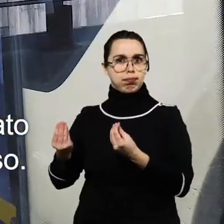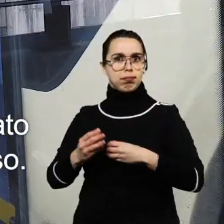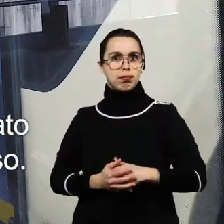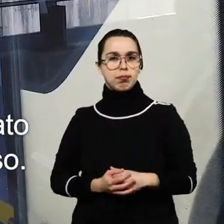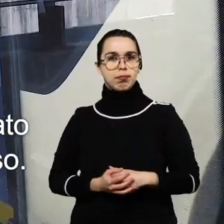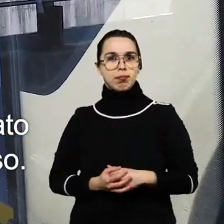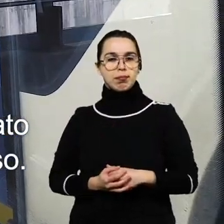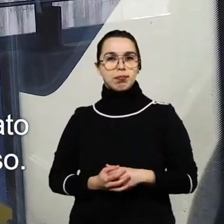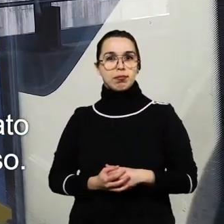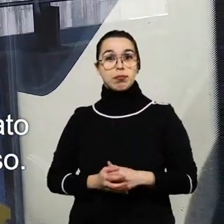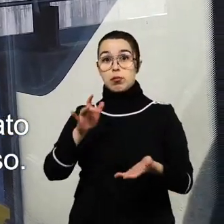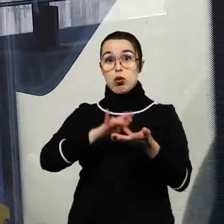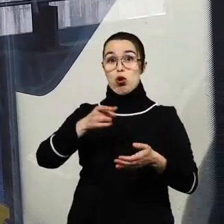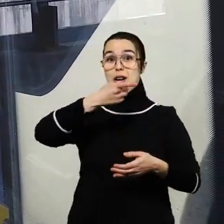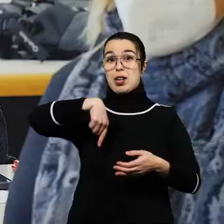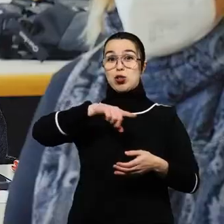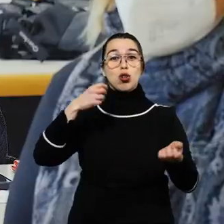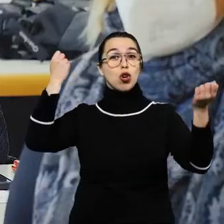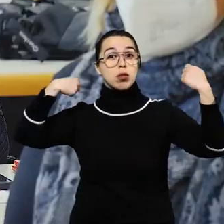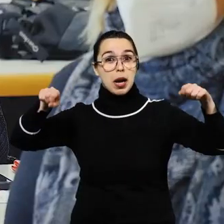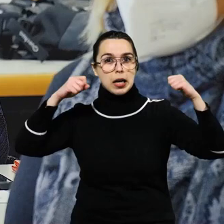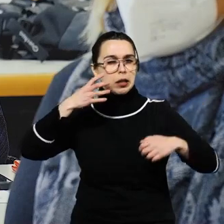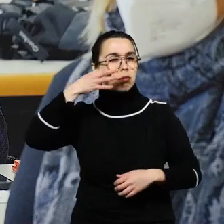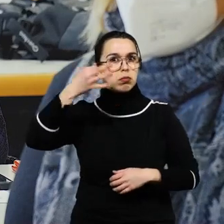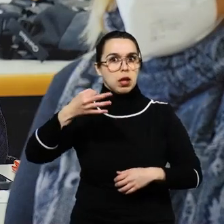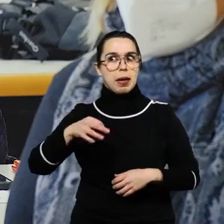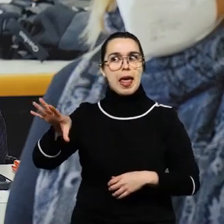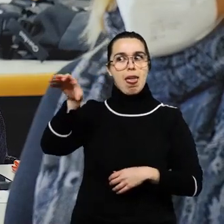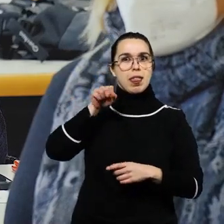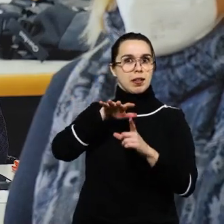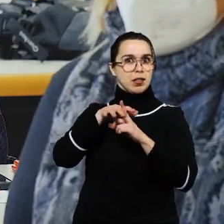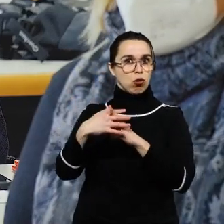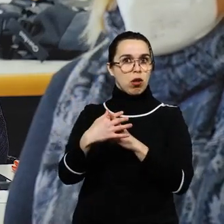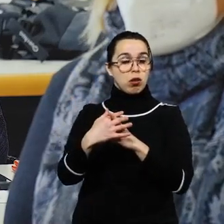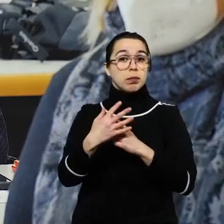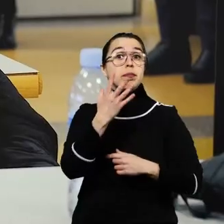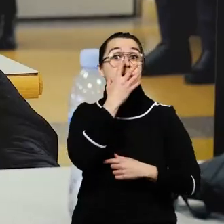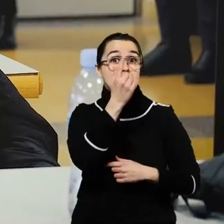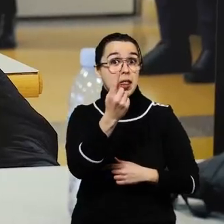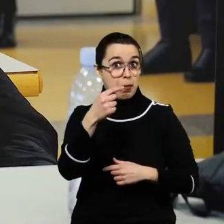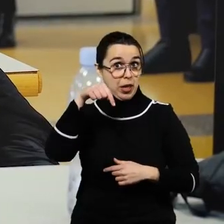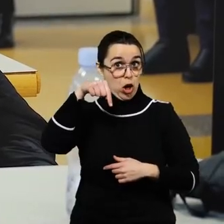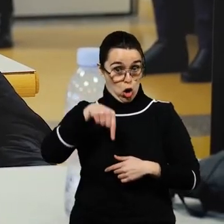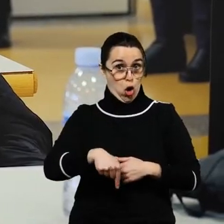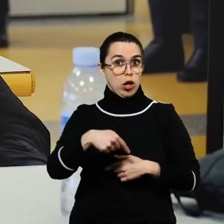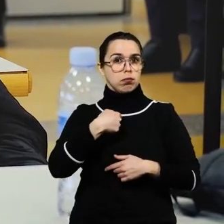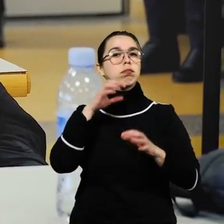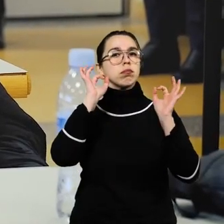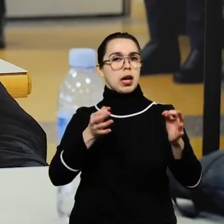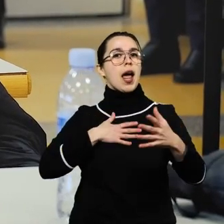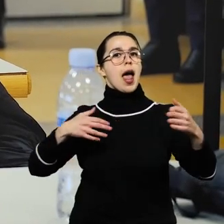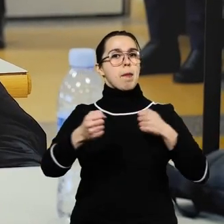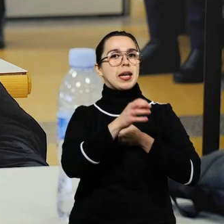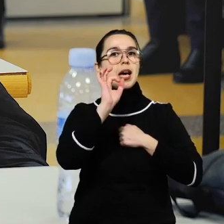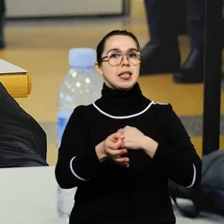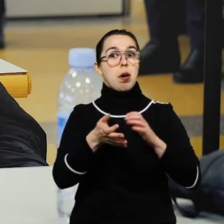la experiencia con el cliente diverso. Haciendo prácticas es cuando realmente más lo vives. La verdad es que hoy he